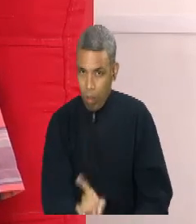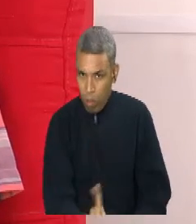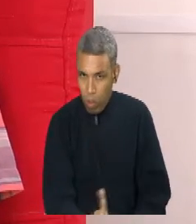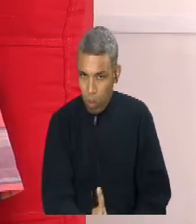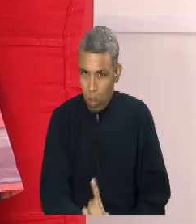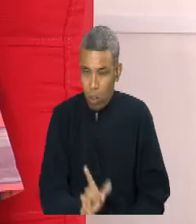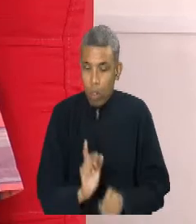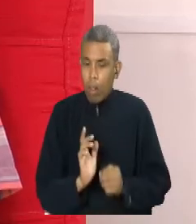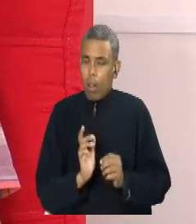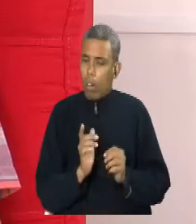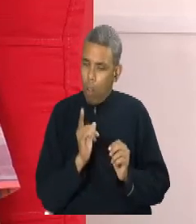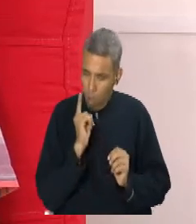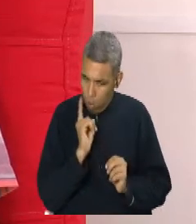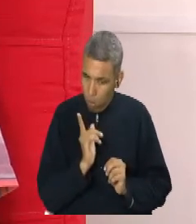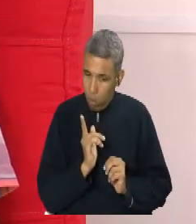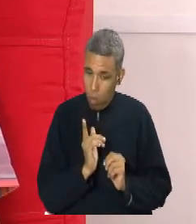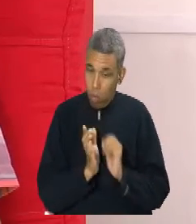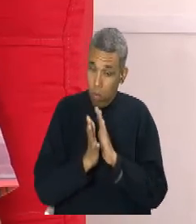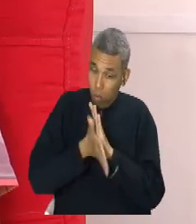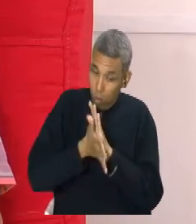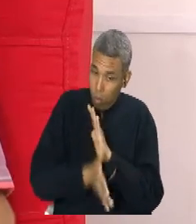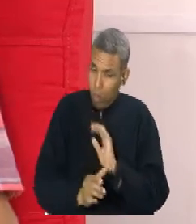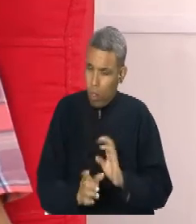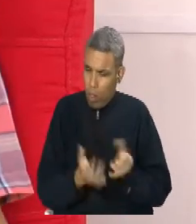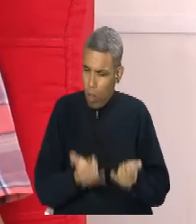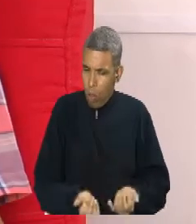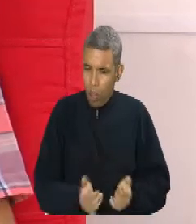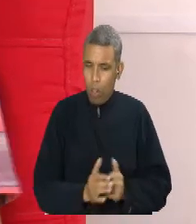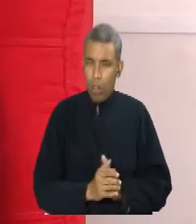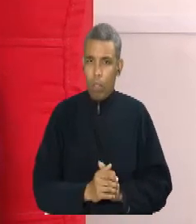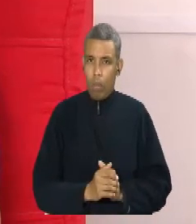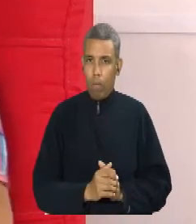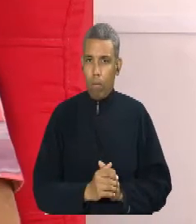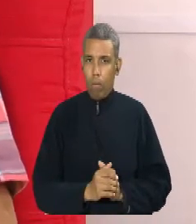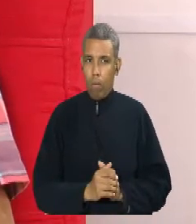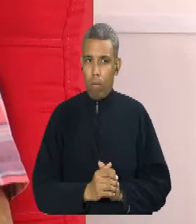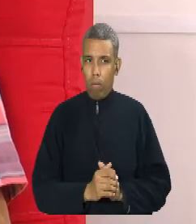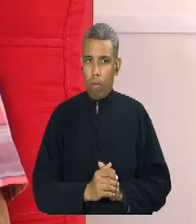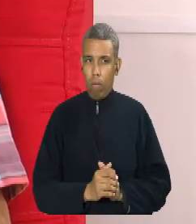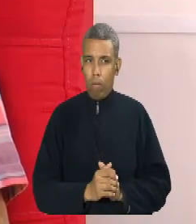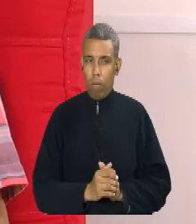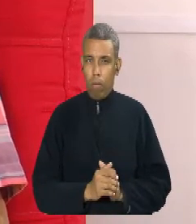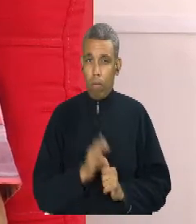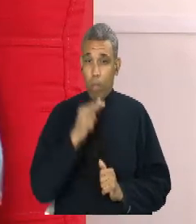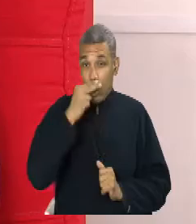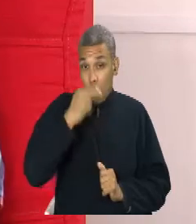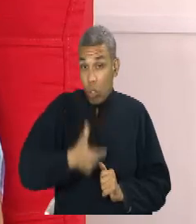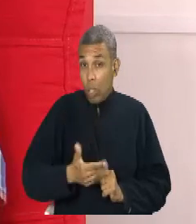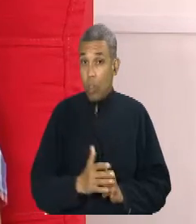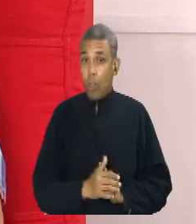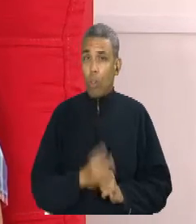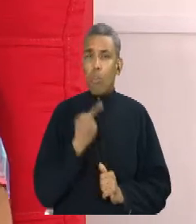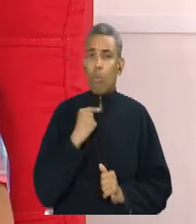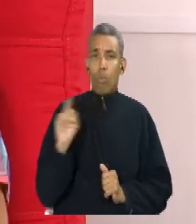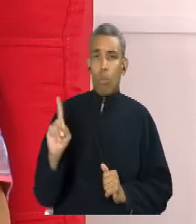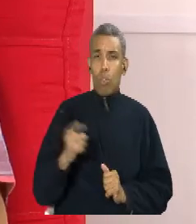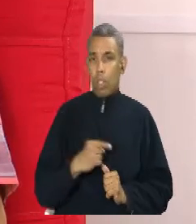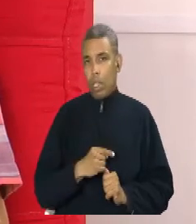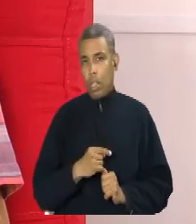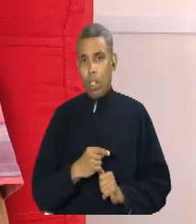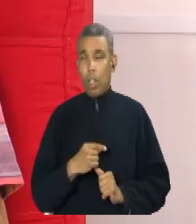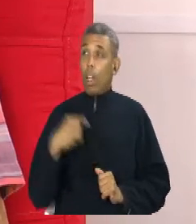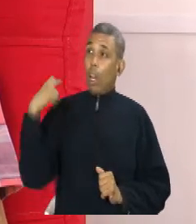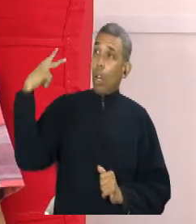lo quiere pero no no el niño nunca está preparado para uno los niños la palabra no para ellos no